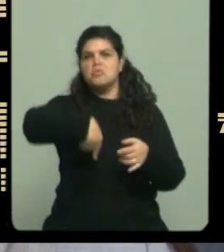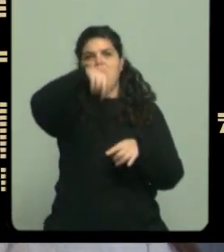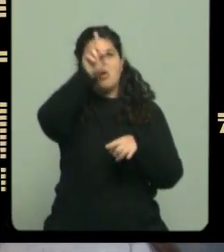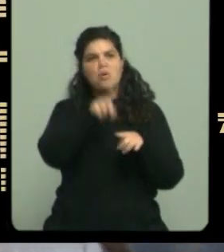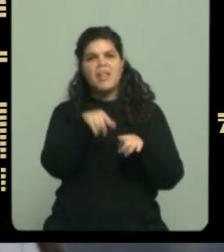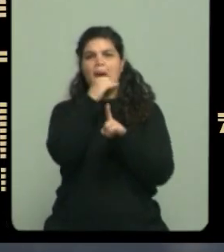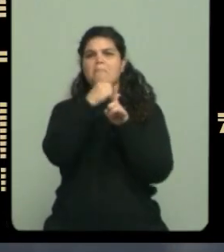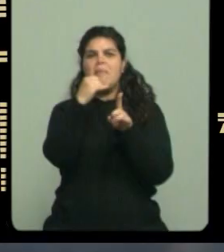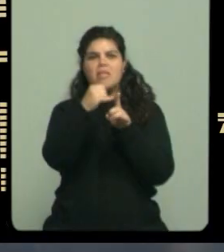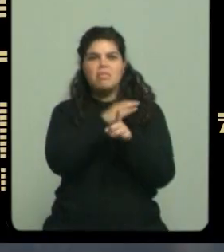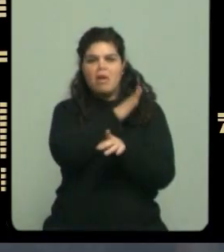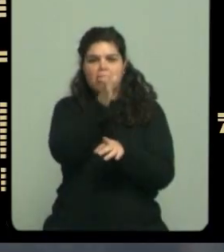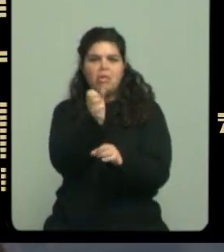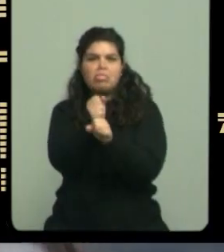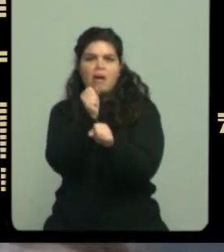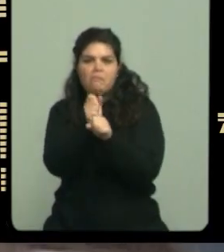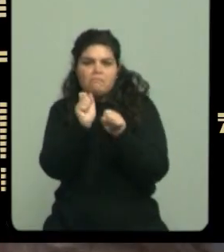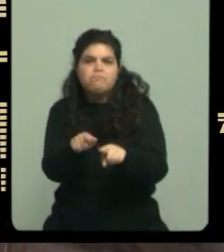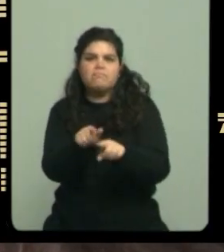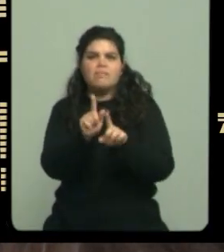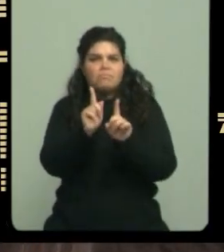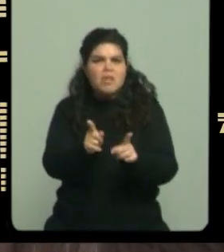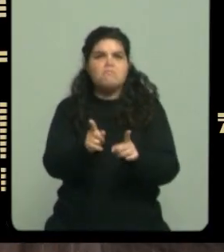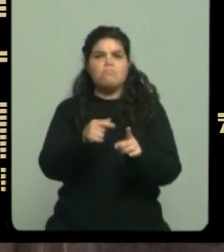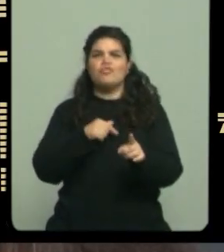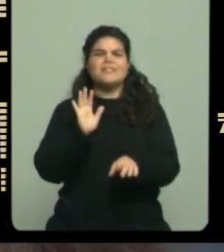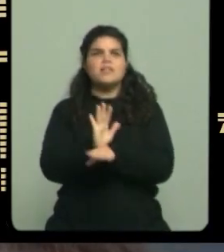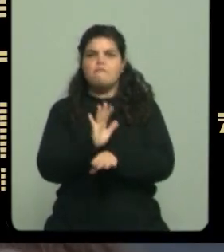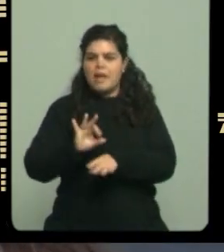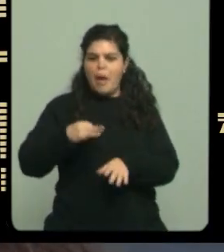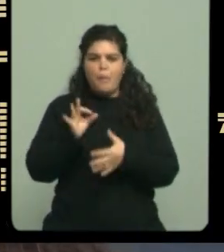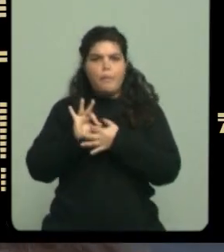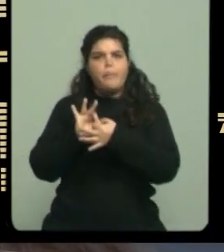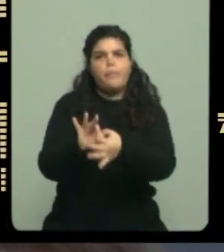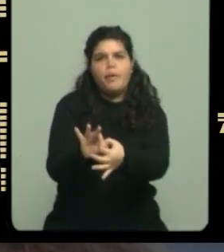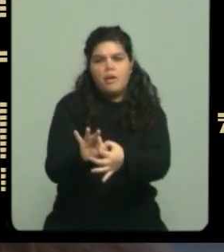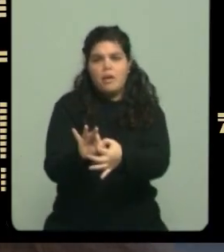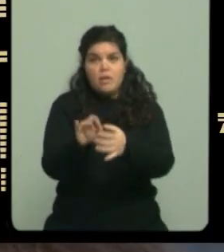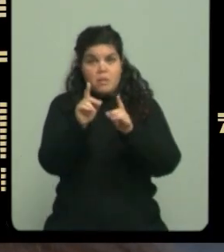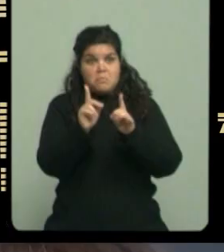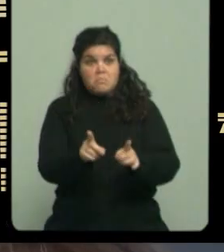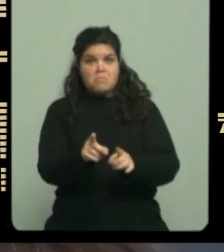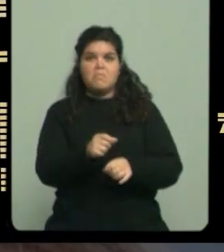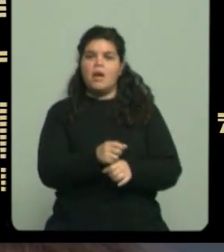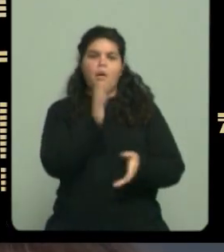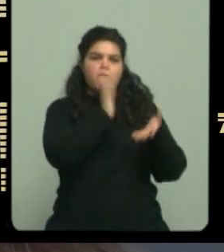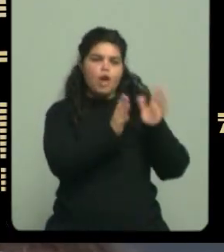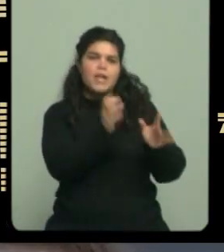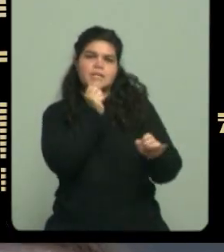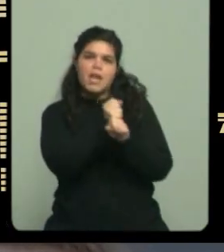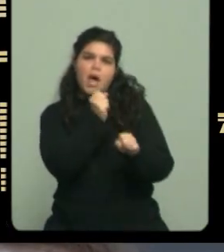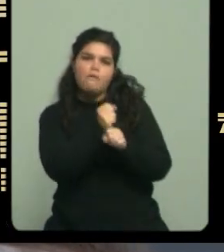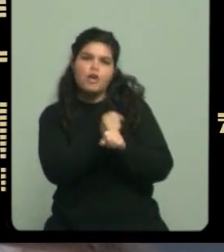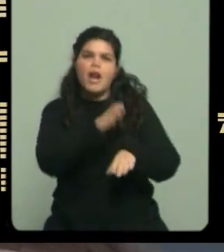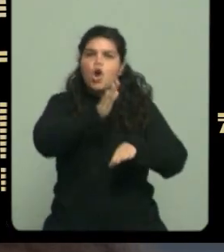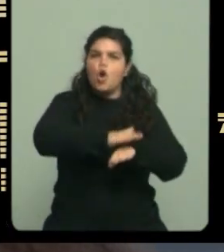de nuestro día en nuestros ámbitos laborales. Entonces, esto es un compromiso, hablar de violencia laboral es un